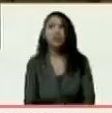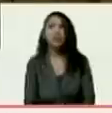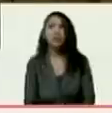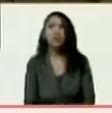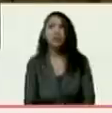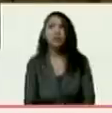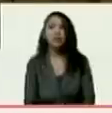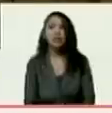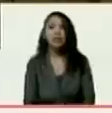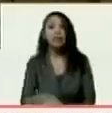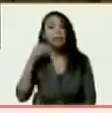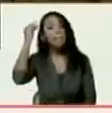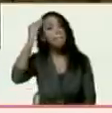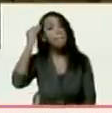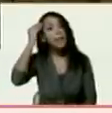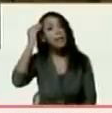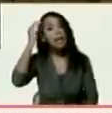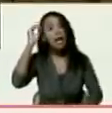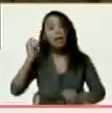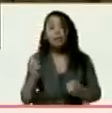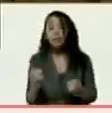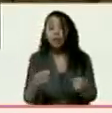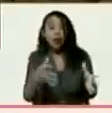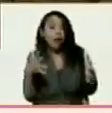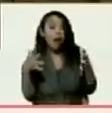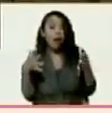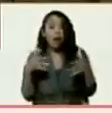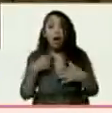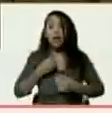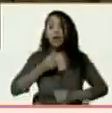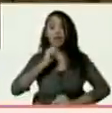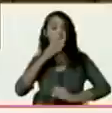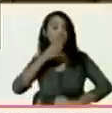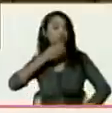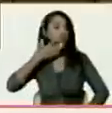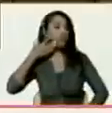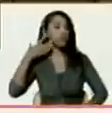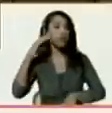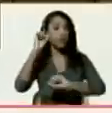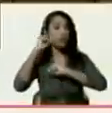Y creen que una gran victoria es tomarse foto enganchado en una reja.